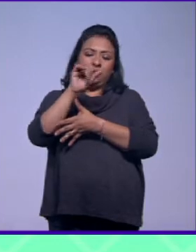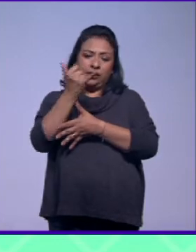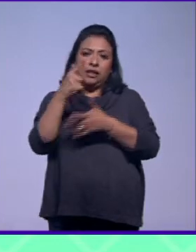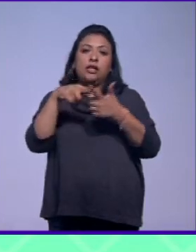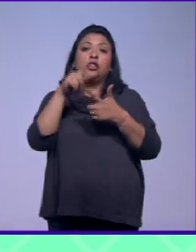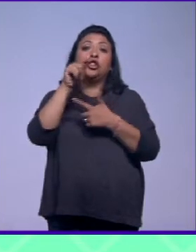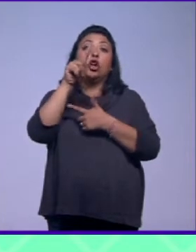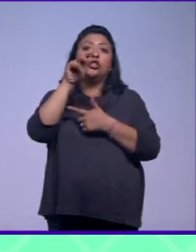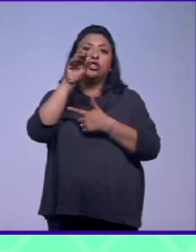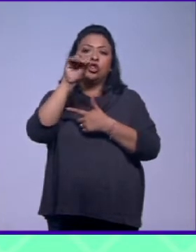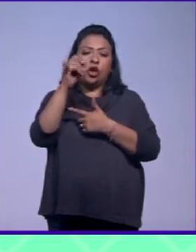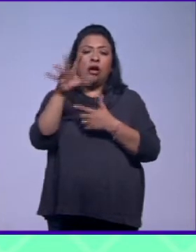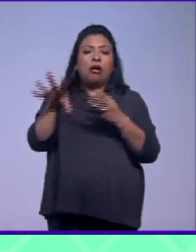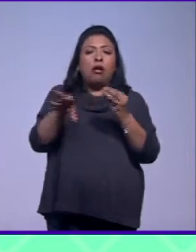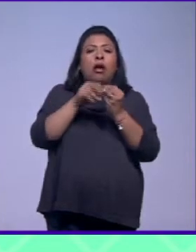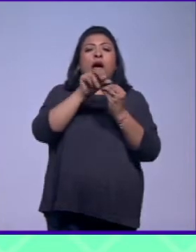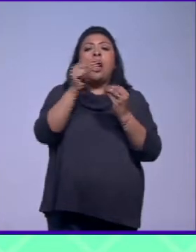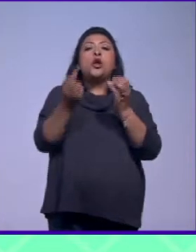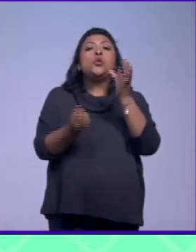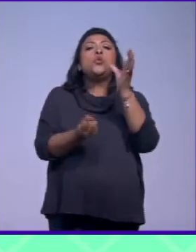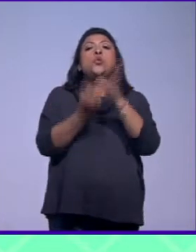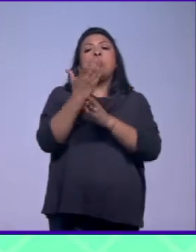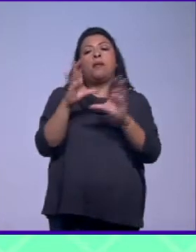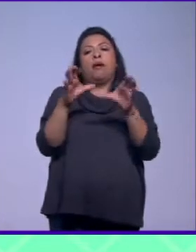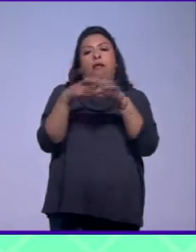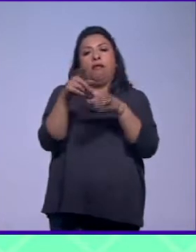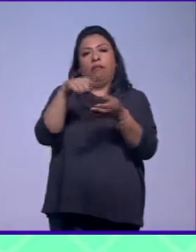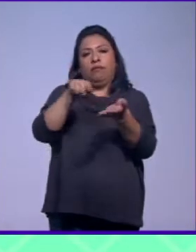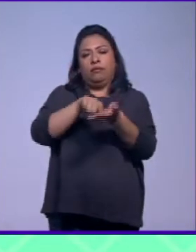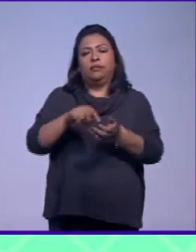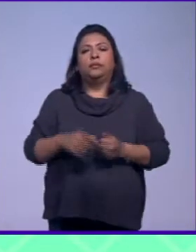como los integrantes de la nueva cantera